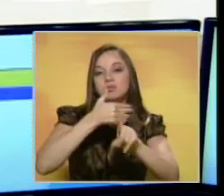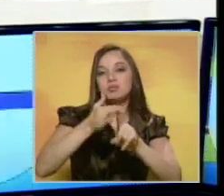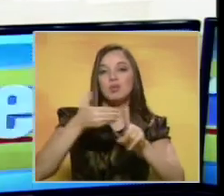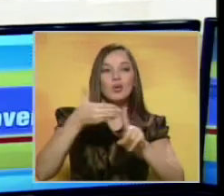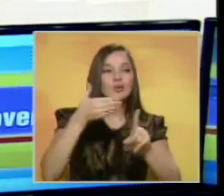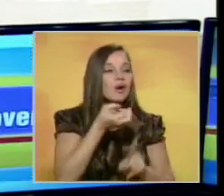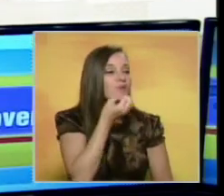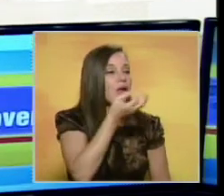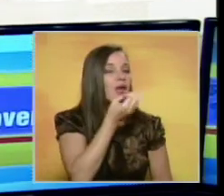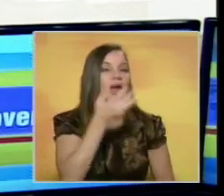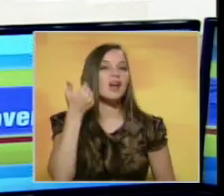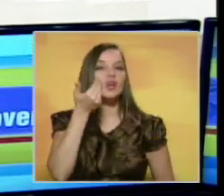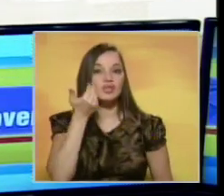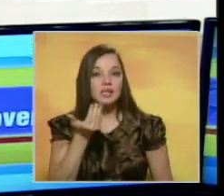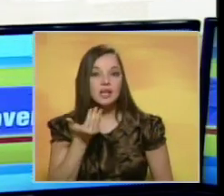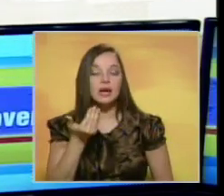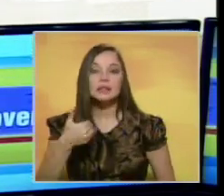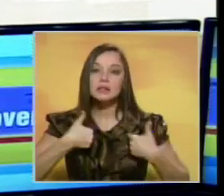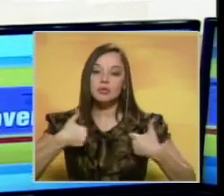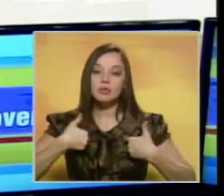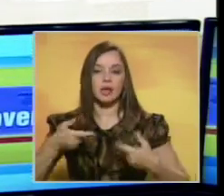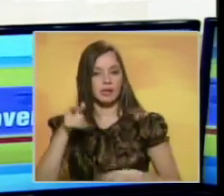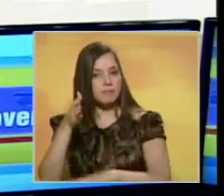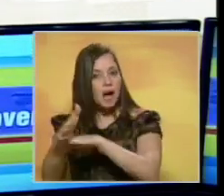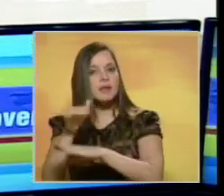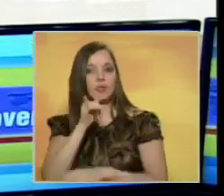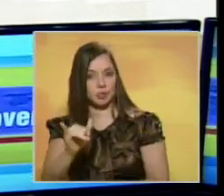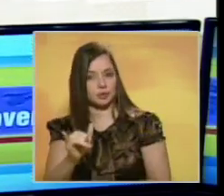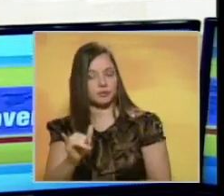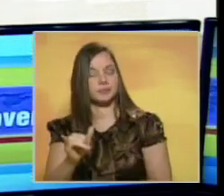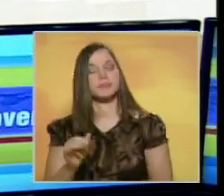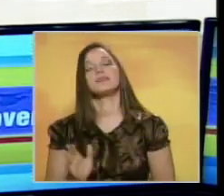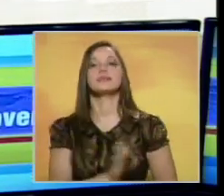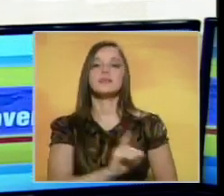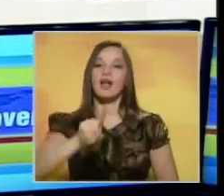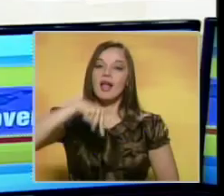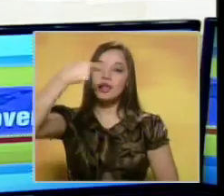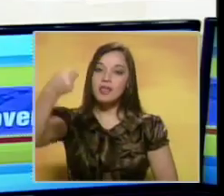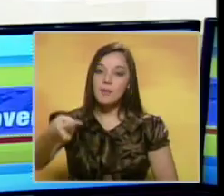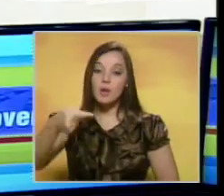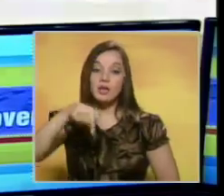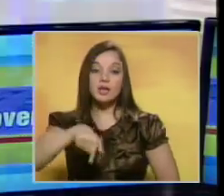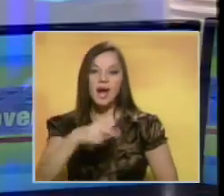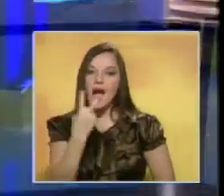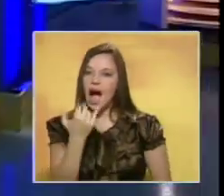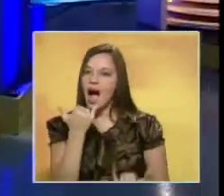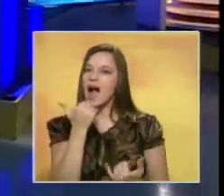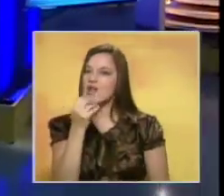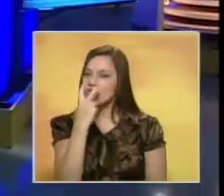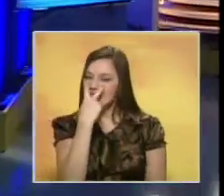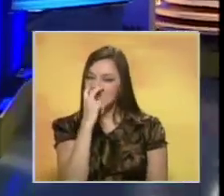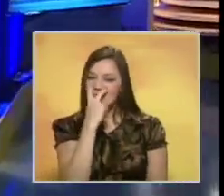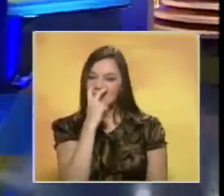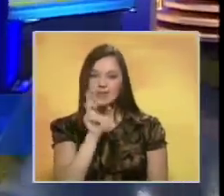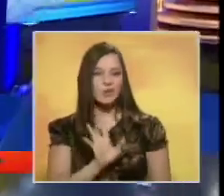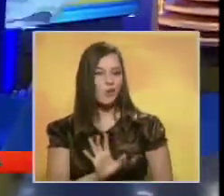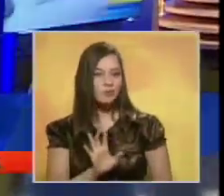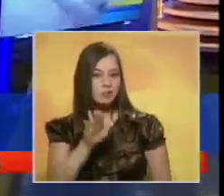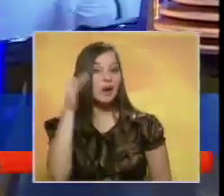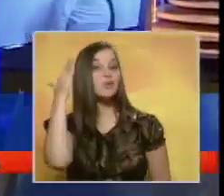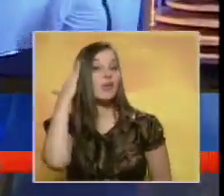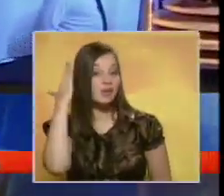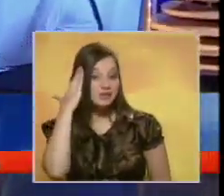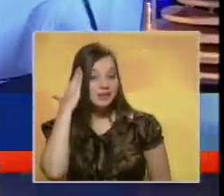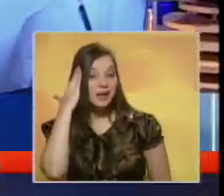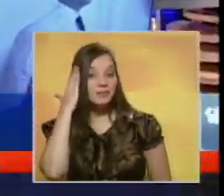más conscientes si están siendo víctimas o no de ella. Más adelante en su noticiero de Venevisión, algo muy curioso para que ustedes sepan hasta dónde